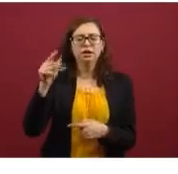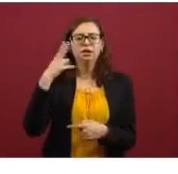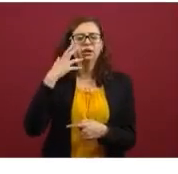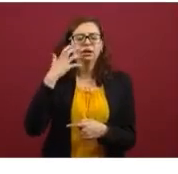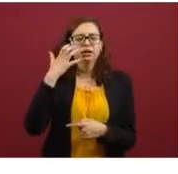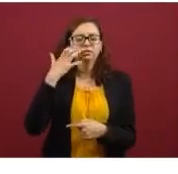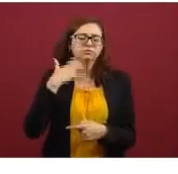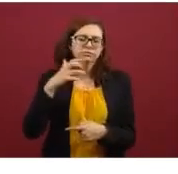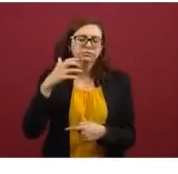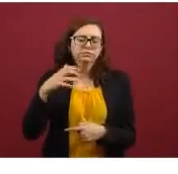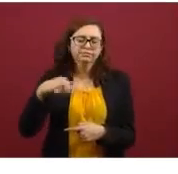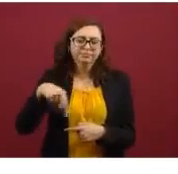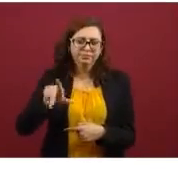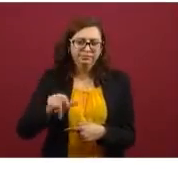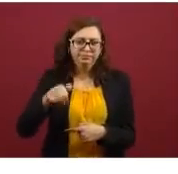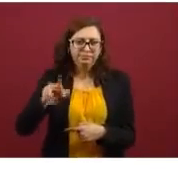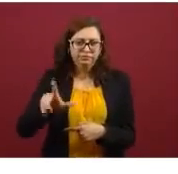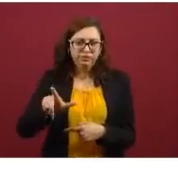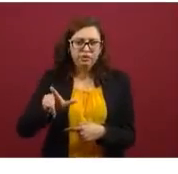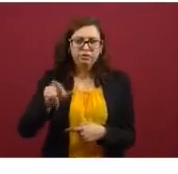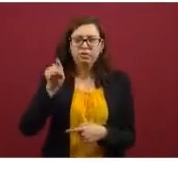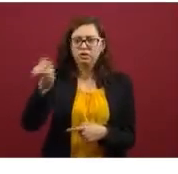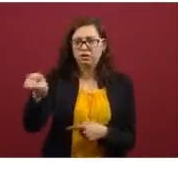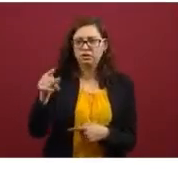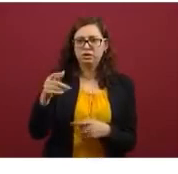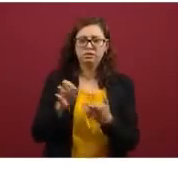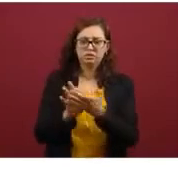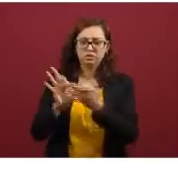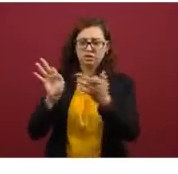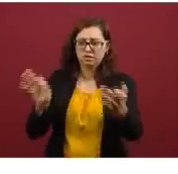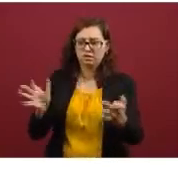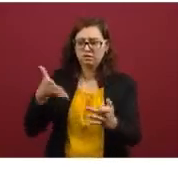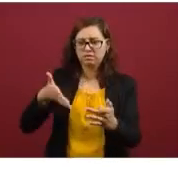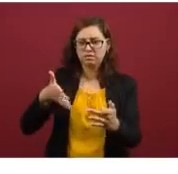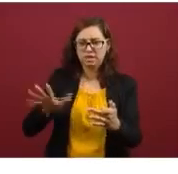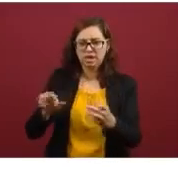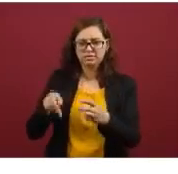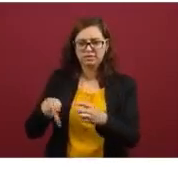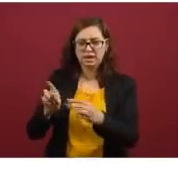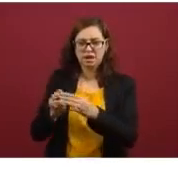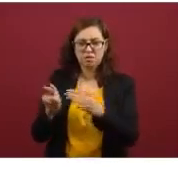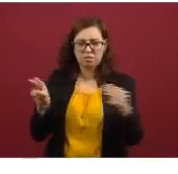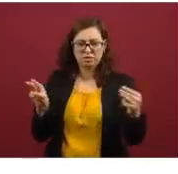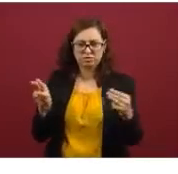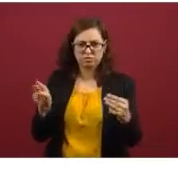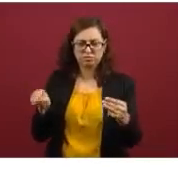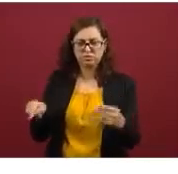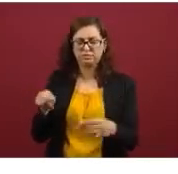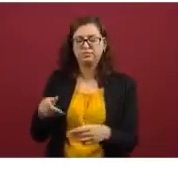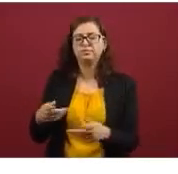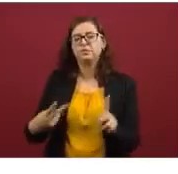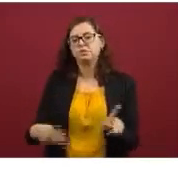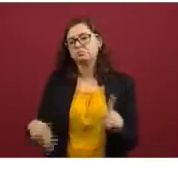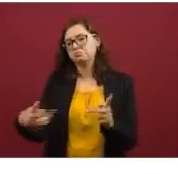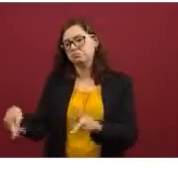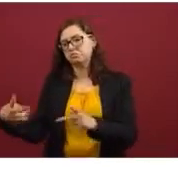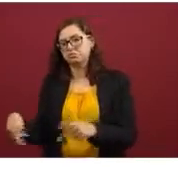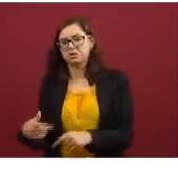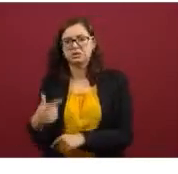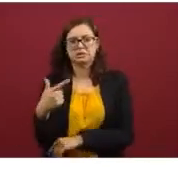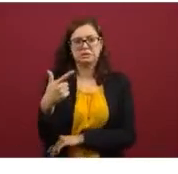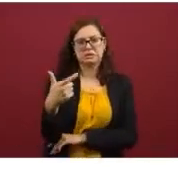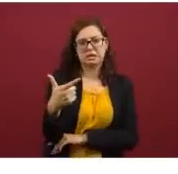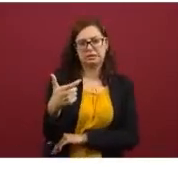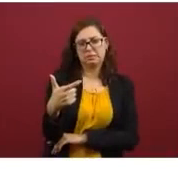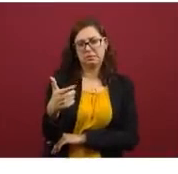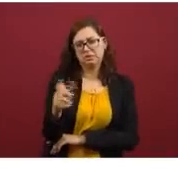León, está a 10 kilómetros de distancia de su centro de abasto, tiene un precio al público de